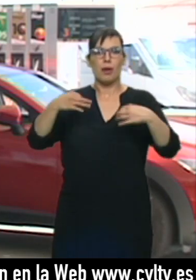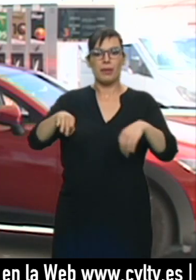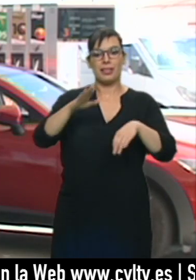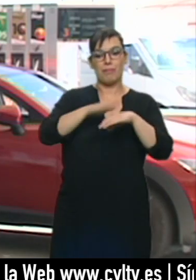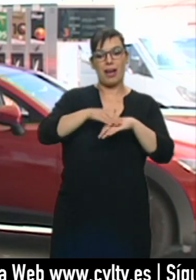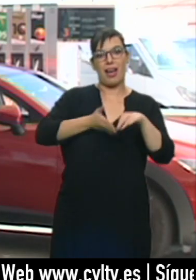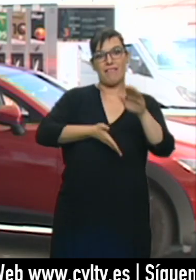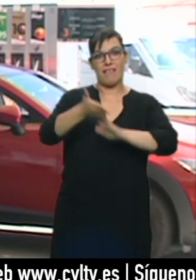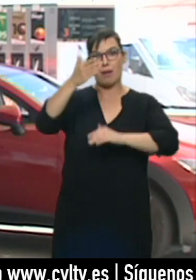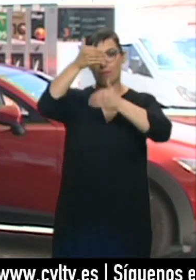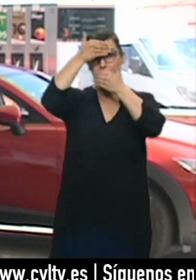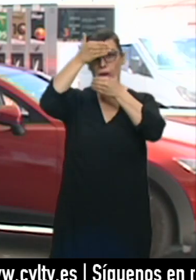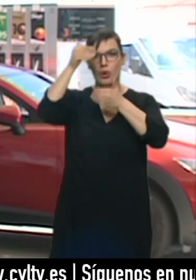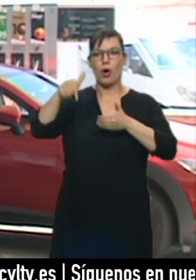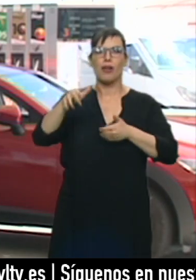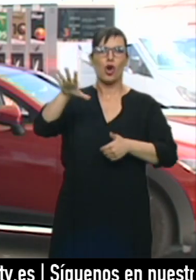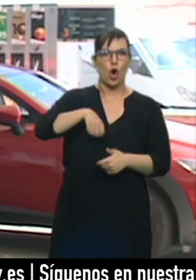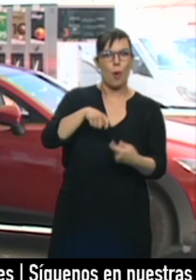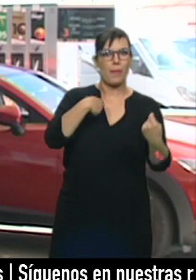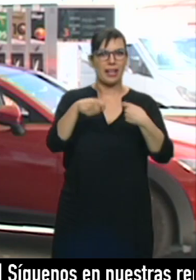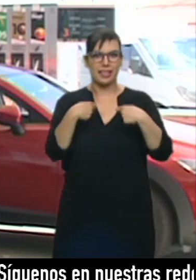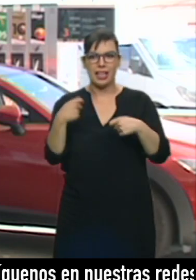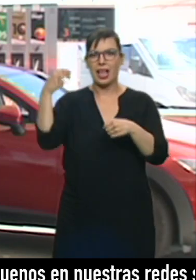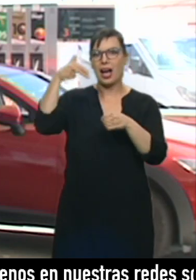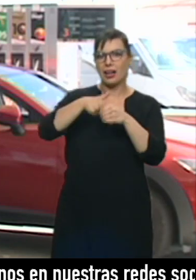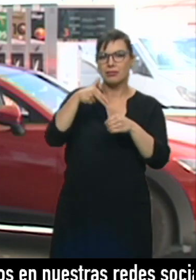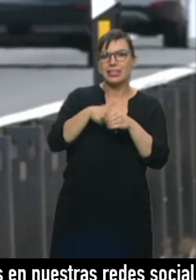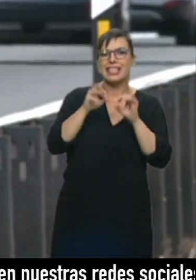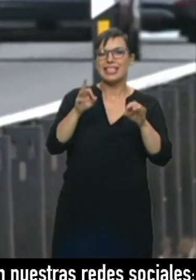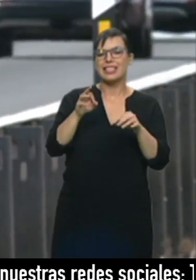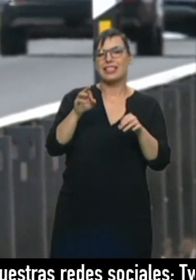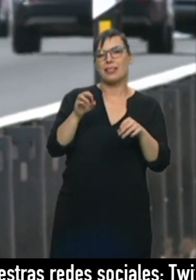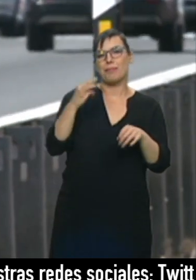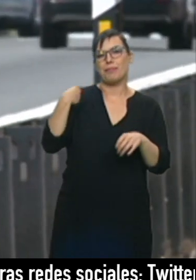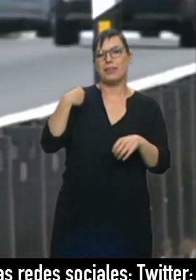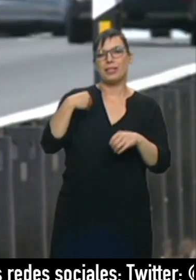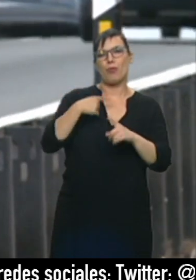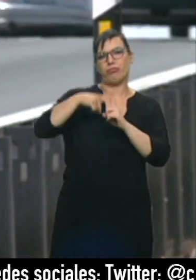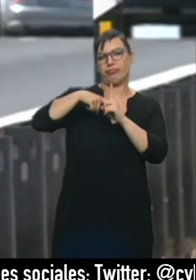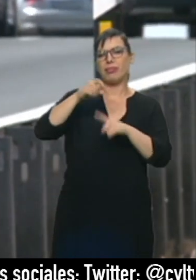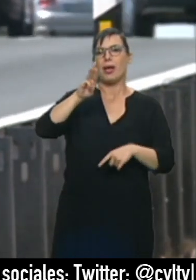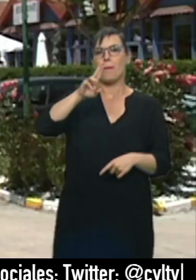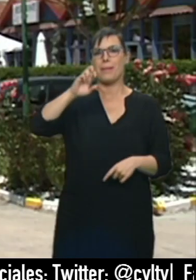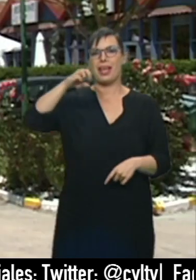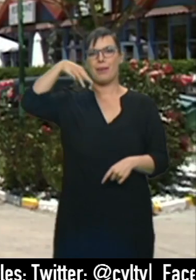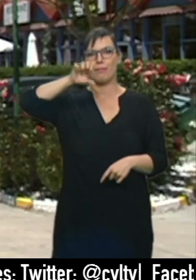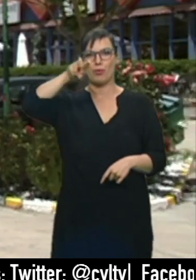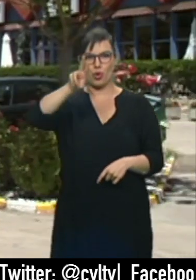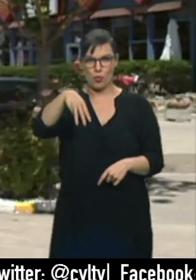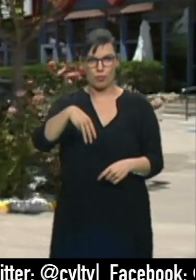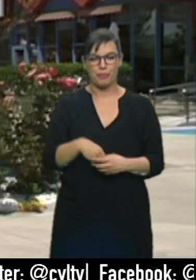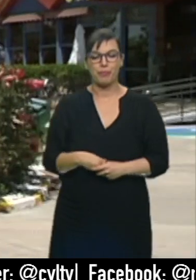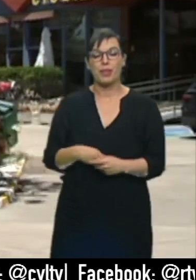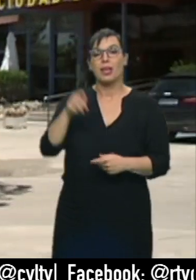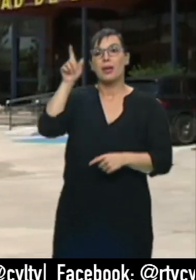Estrecho normalmente es muy de consumo de tienda, muy de consumo de combustible premium. Además, el perfil de los viajeros que recorren parte de Europa para